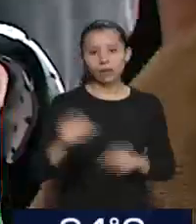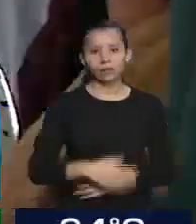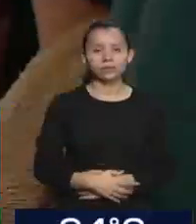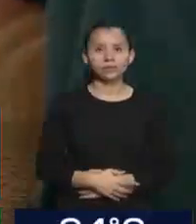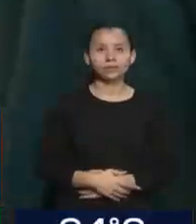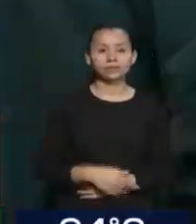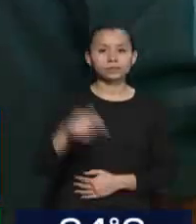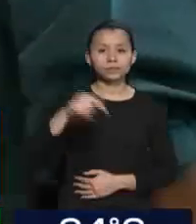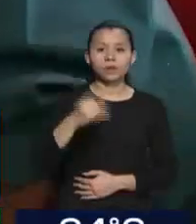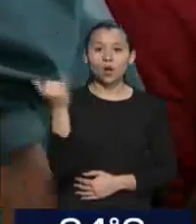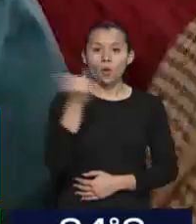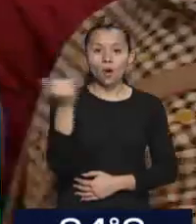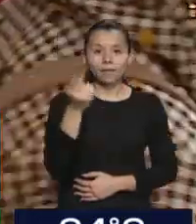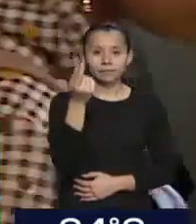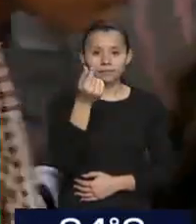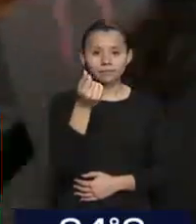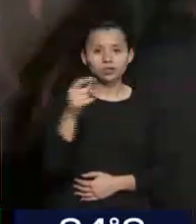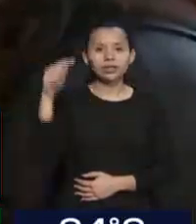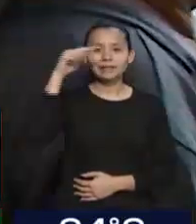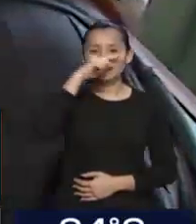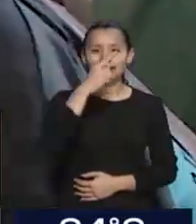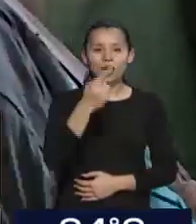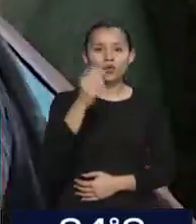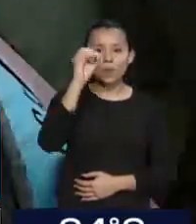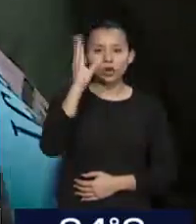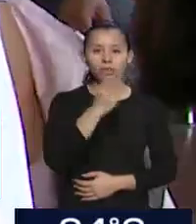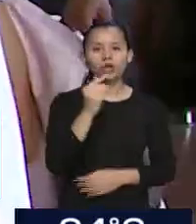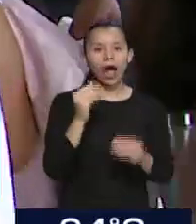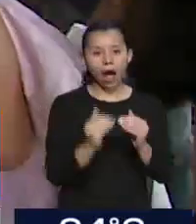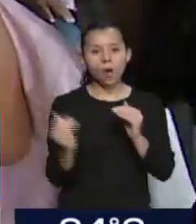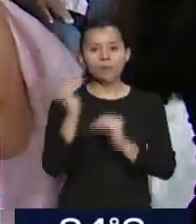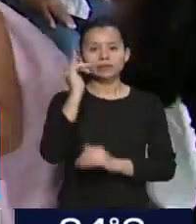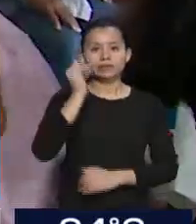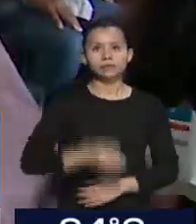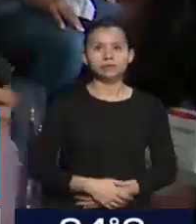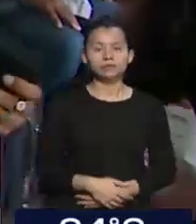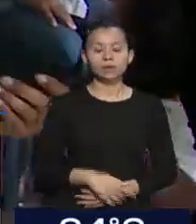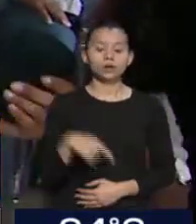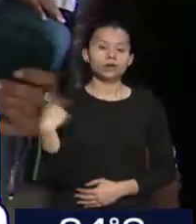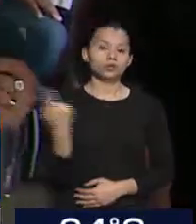precio del boleto se incrementó un 71%. Como pueblo, yo creo que tenemos que